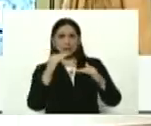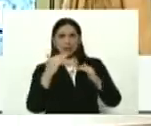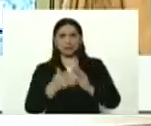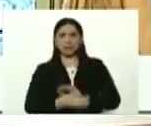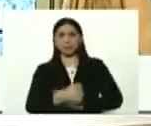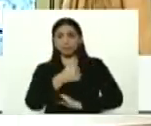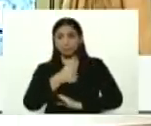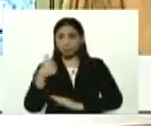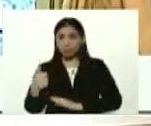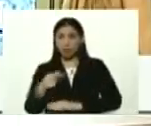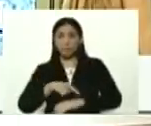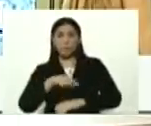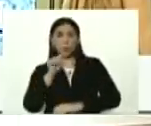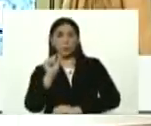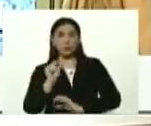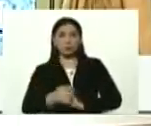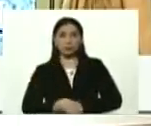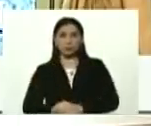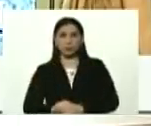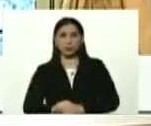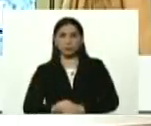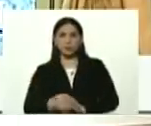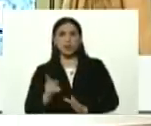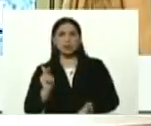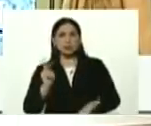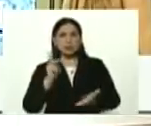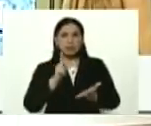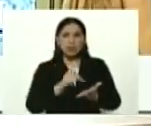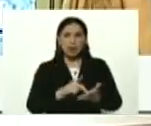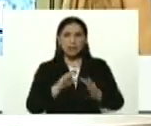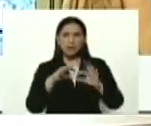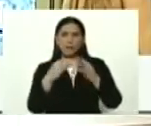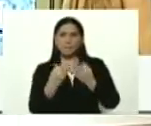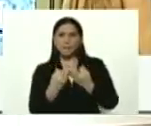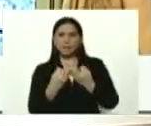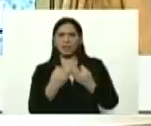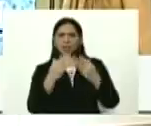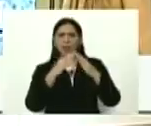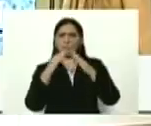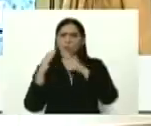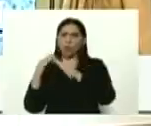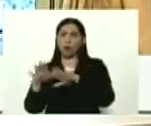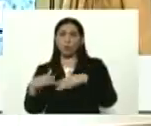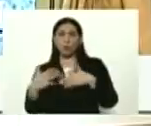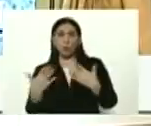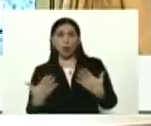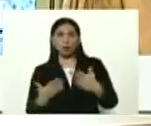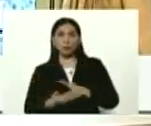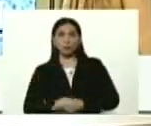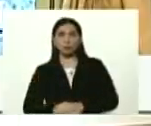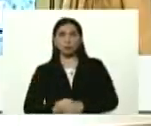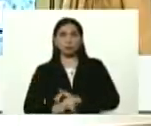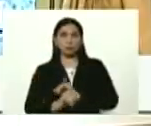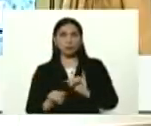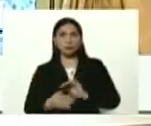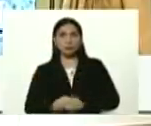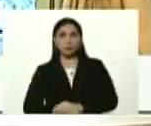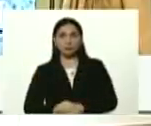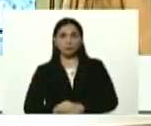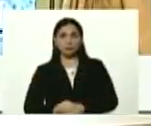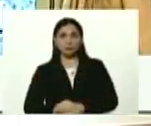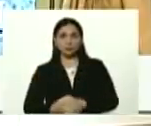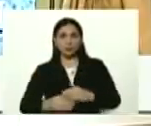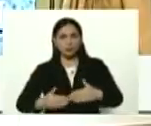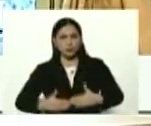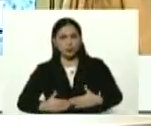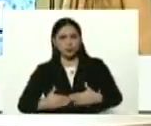momento. Llegar a la familia, al hogar. Cuando fue concebida, la concebimos